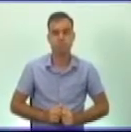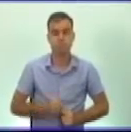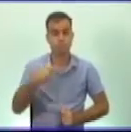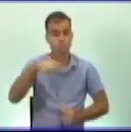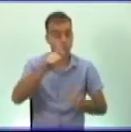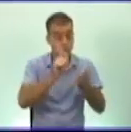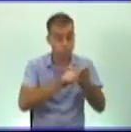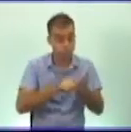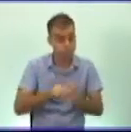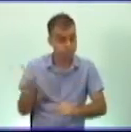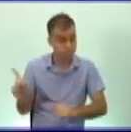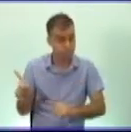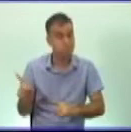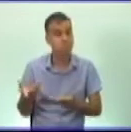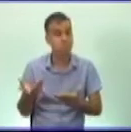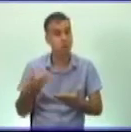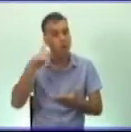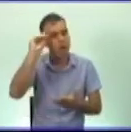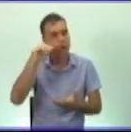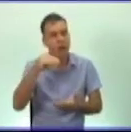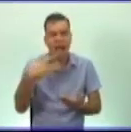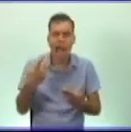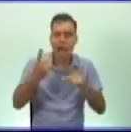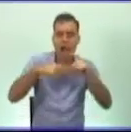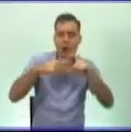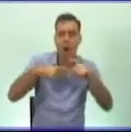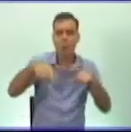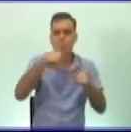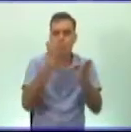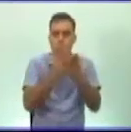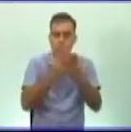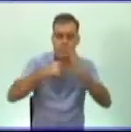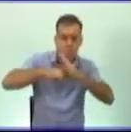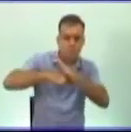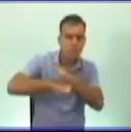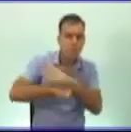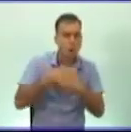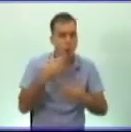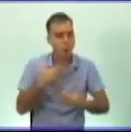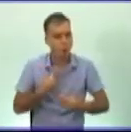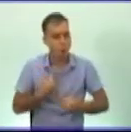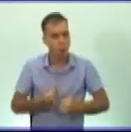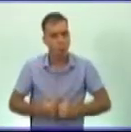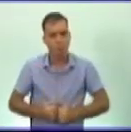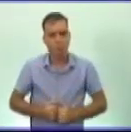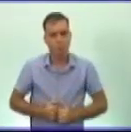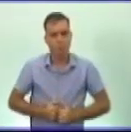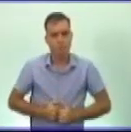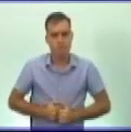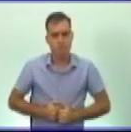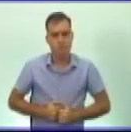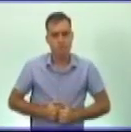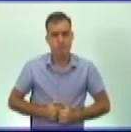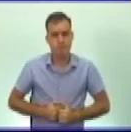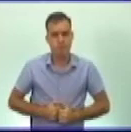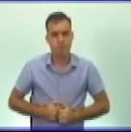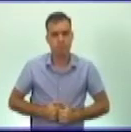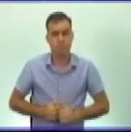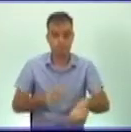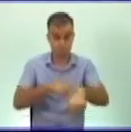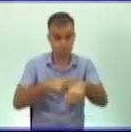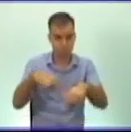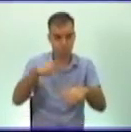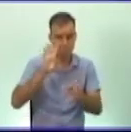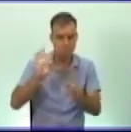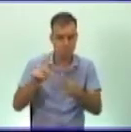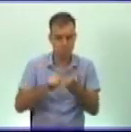nota para que sepan qué contenidos deben estudiar. Les doy un breve tiempo